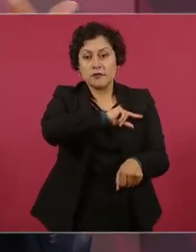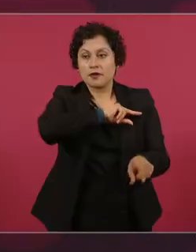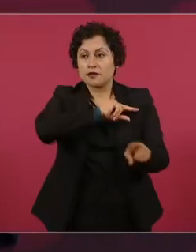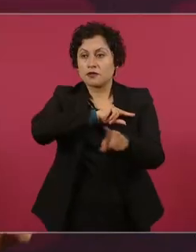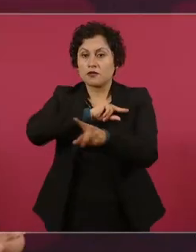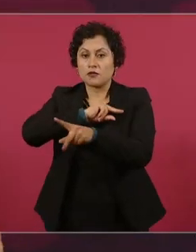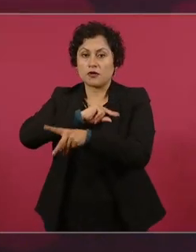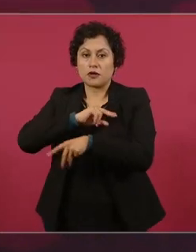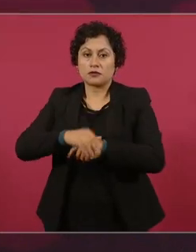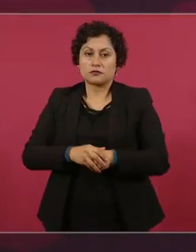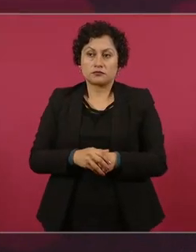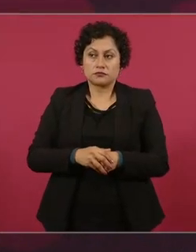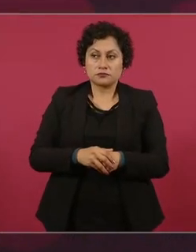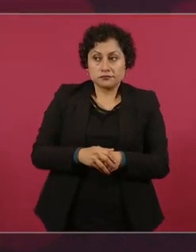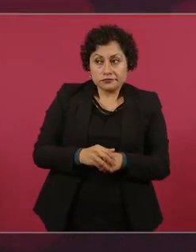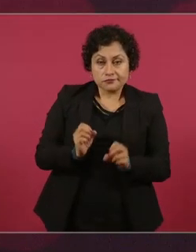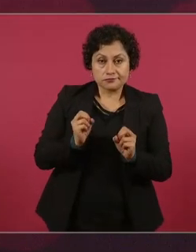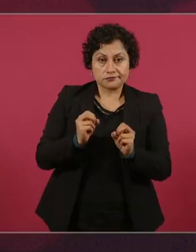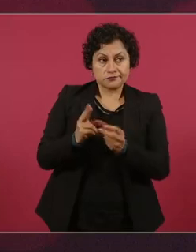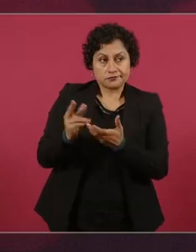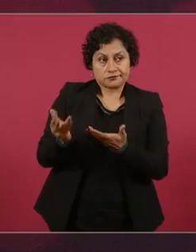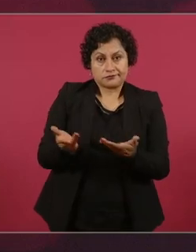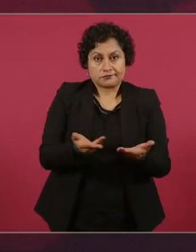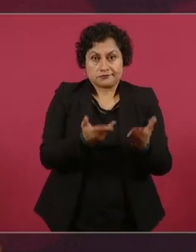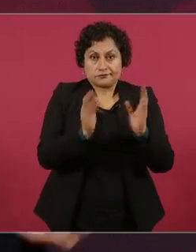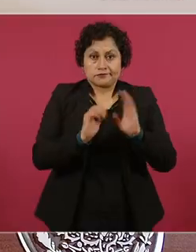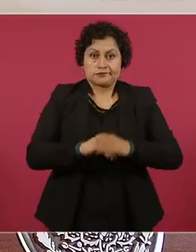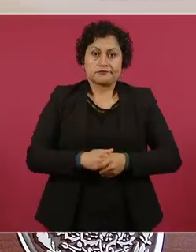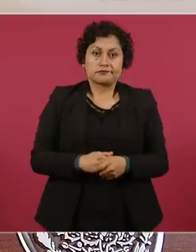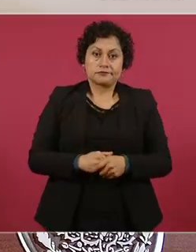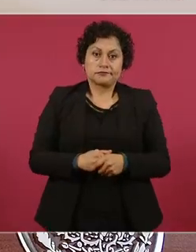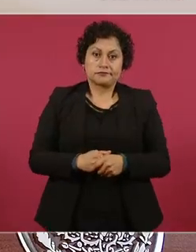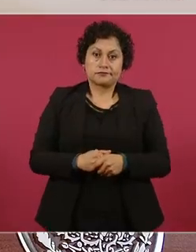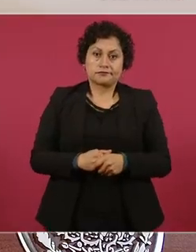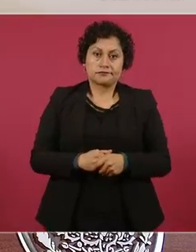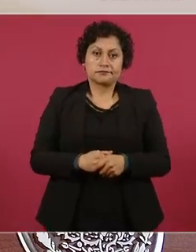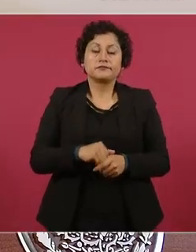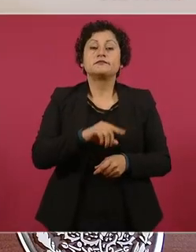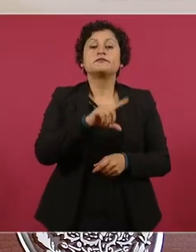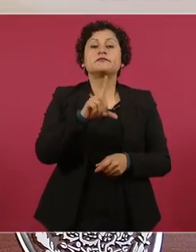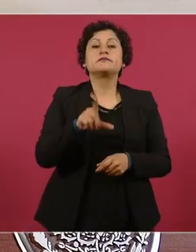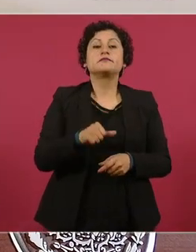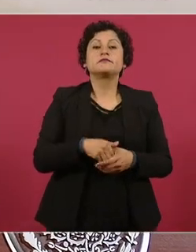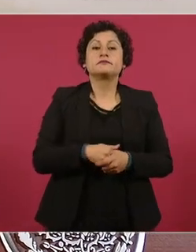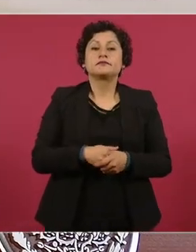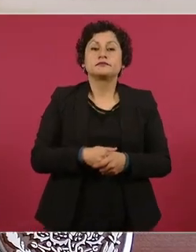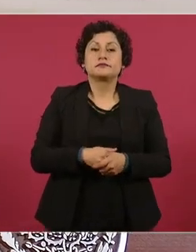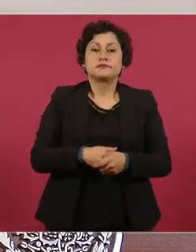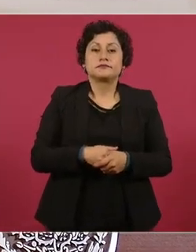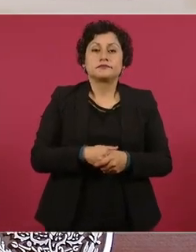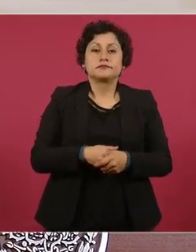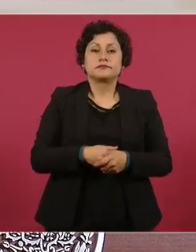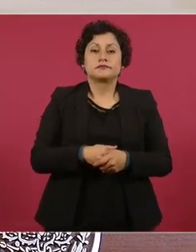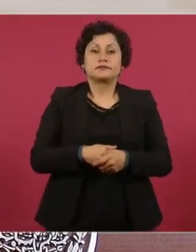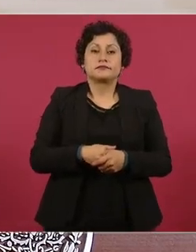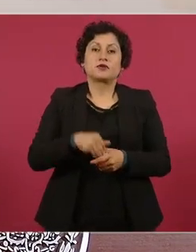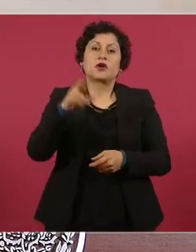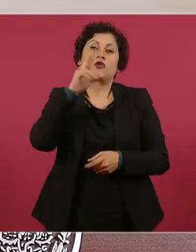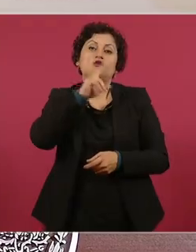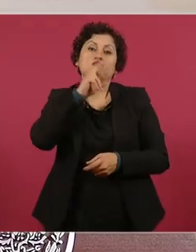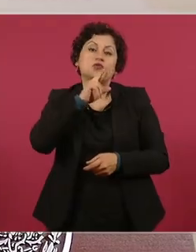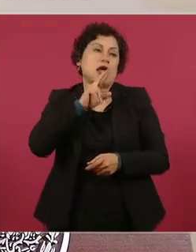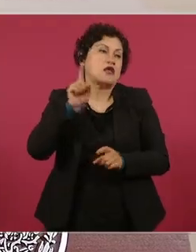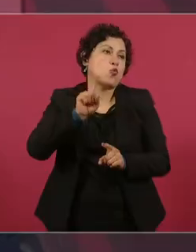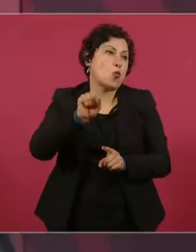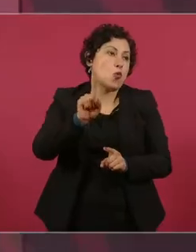que se deje entrar y la campaña, ¿no? La Sputnik es rusa.